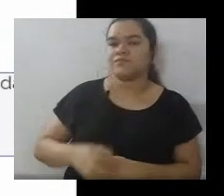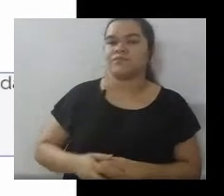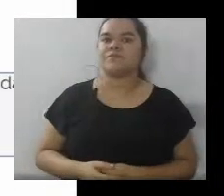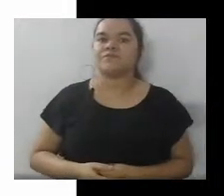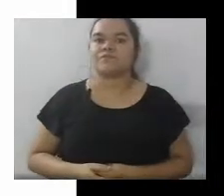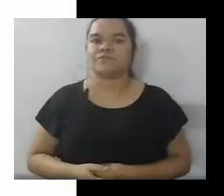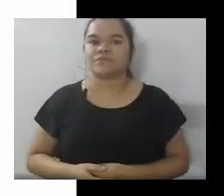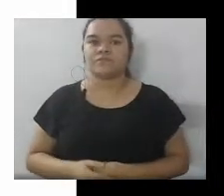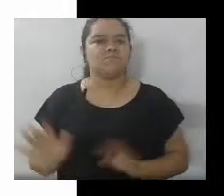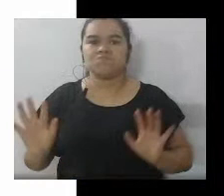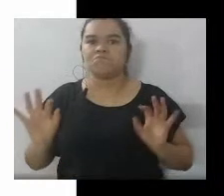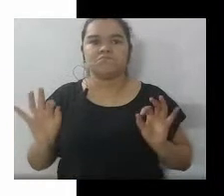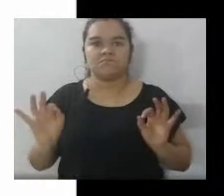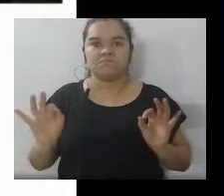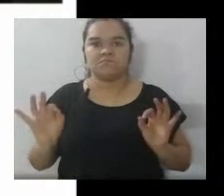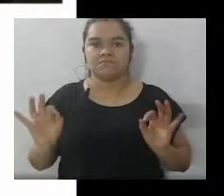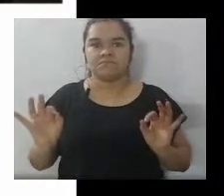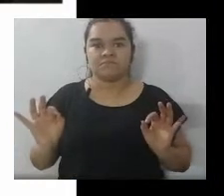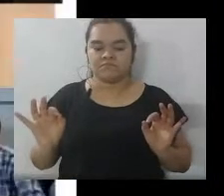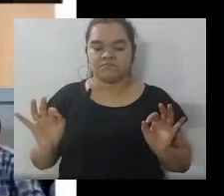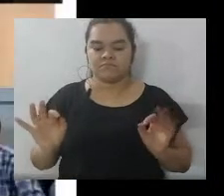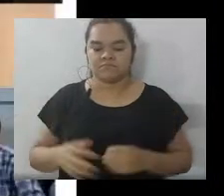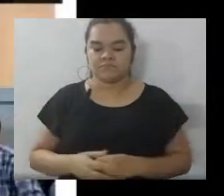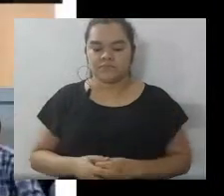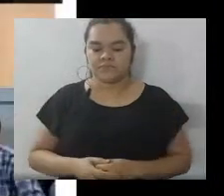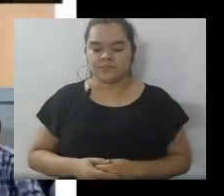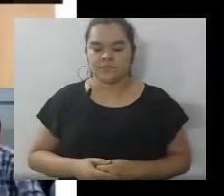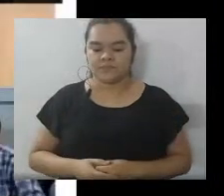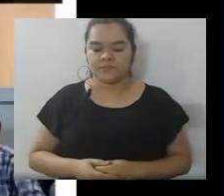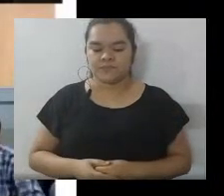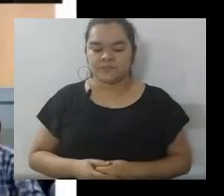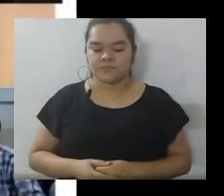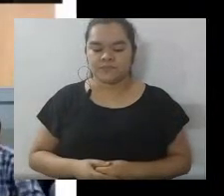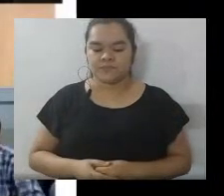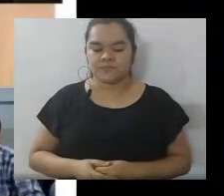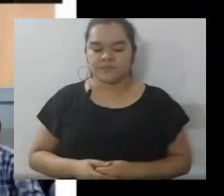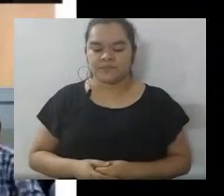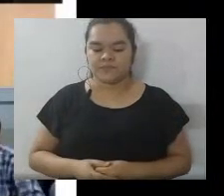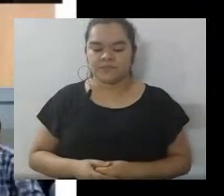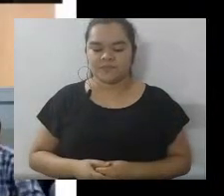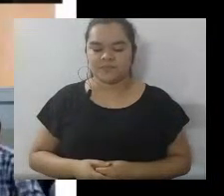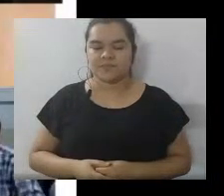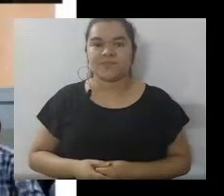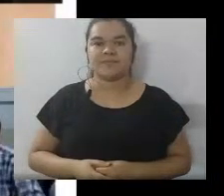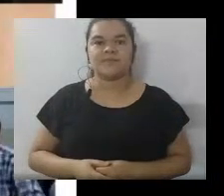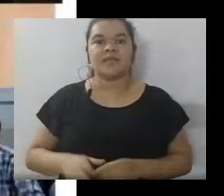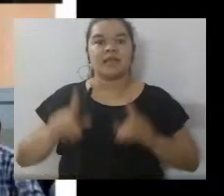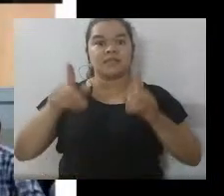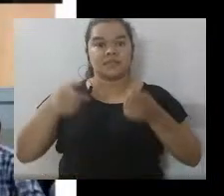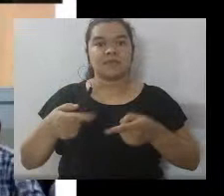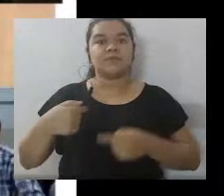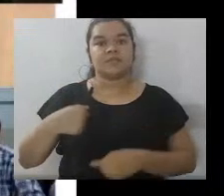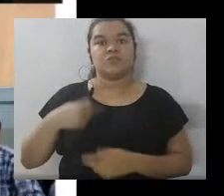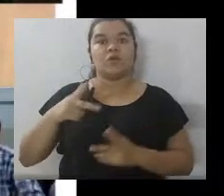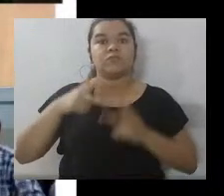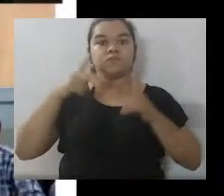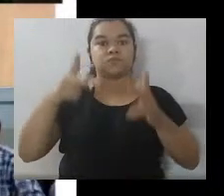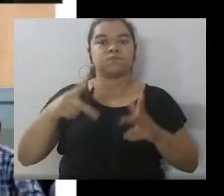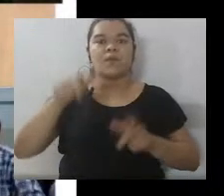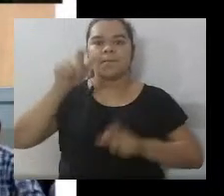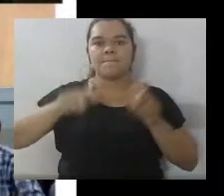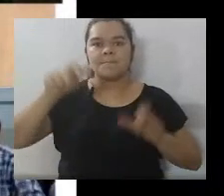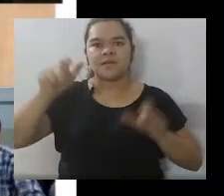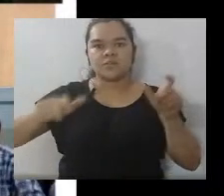Darío, ¿quieres hacer algún comentario más? No, a mí me parece que también tenemos profesionales que han